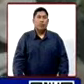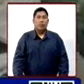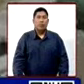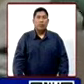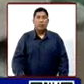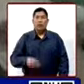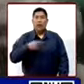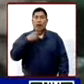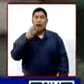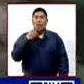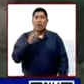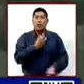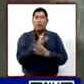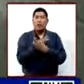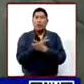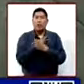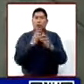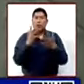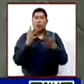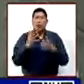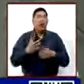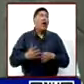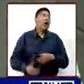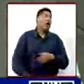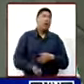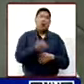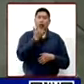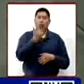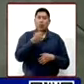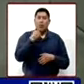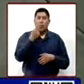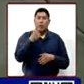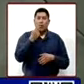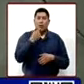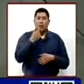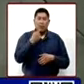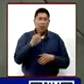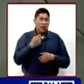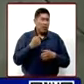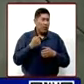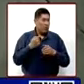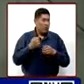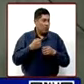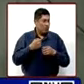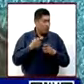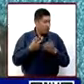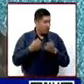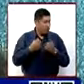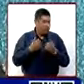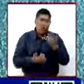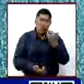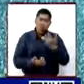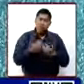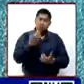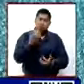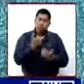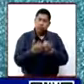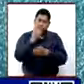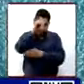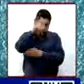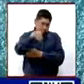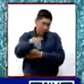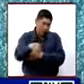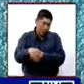Segundos restos óseos no existen. Lo que pasa es que estos restos óseos habrían sido quemados durante toda la